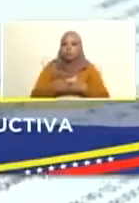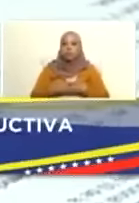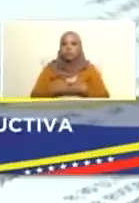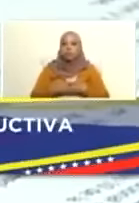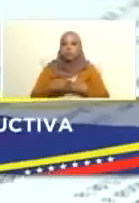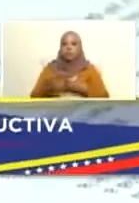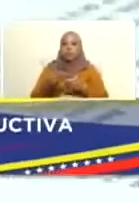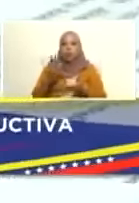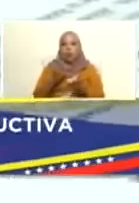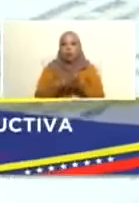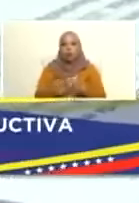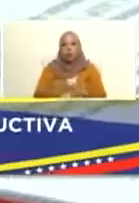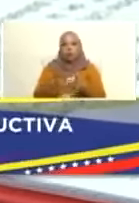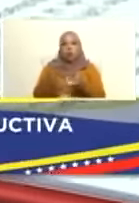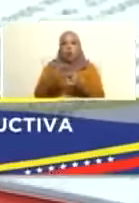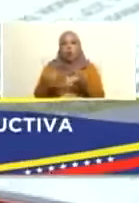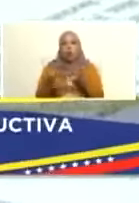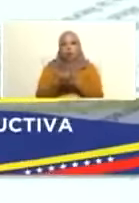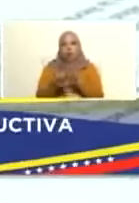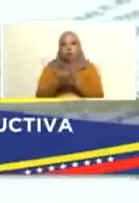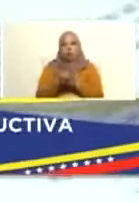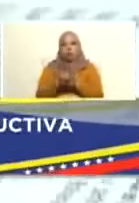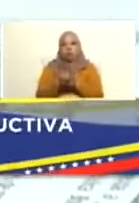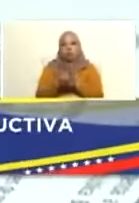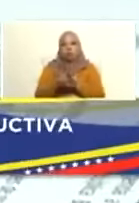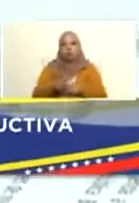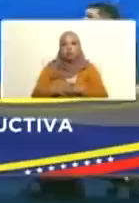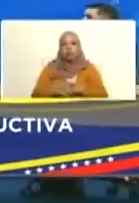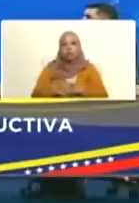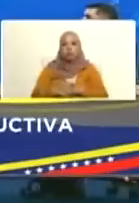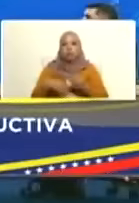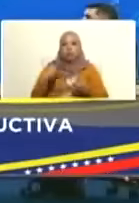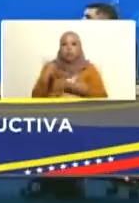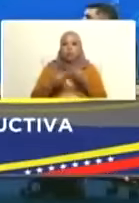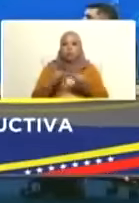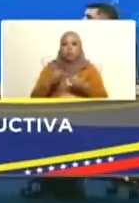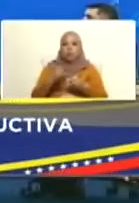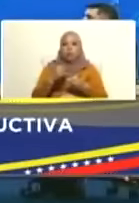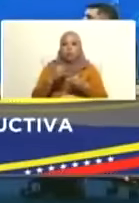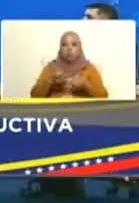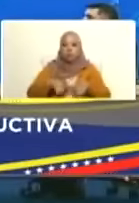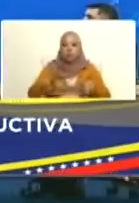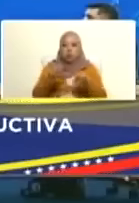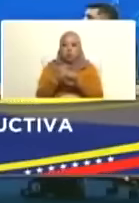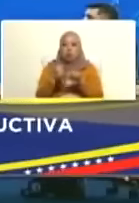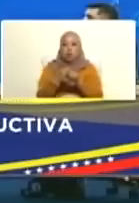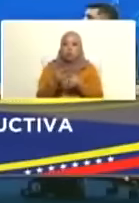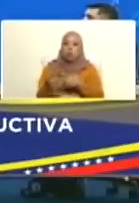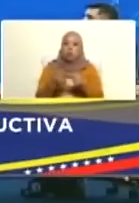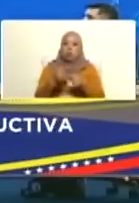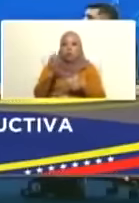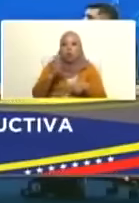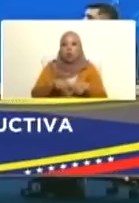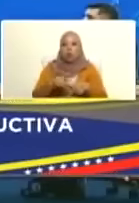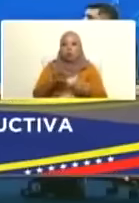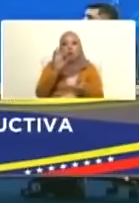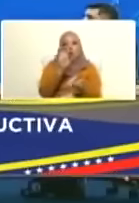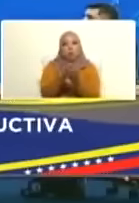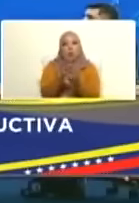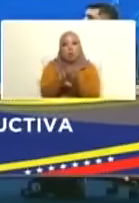a aprobar el decreto creada la Zona Económica Especial del Estado Nueva